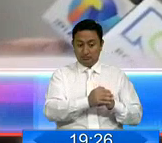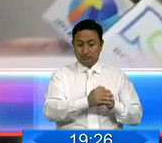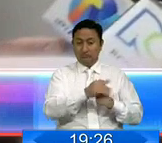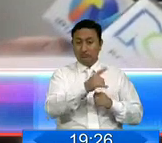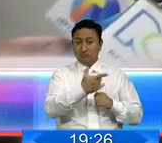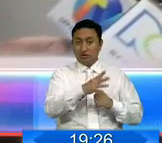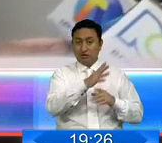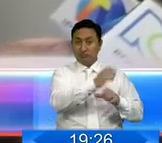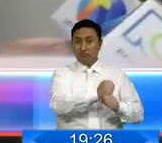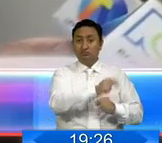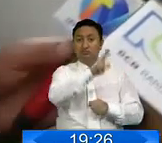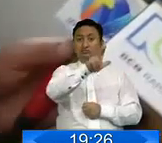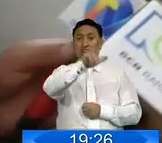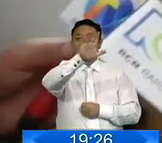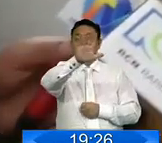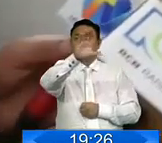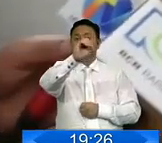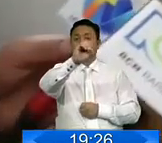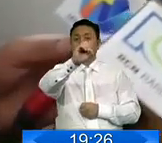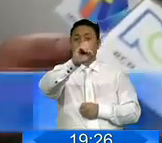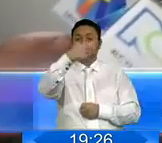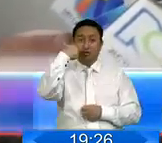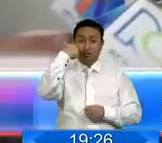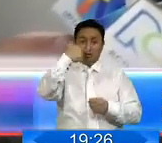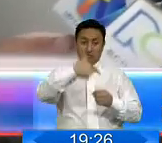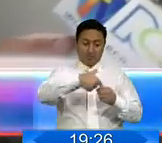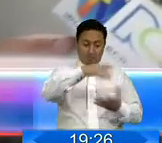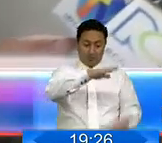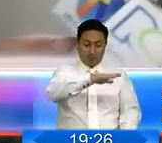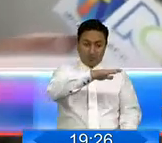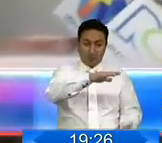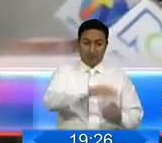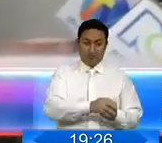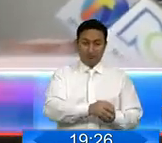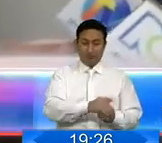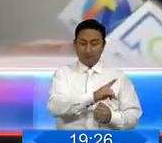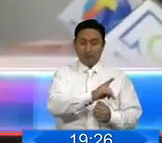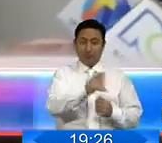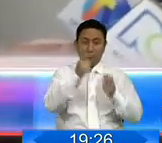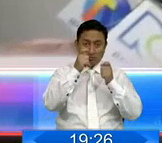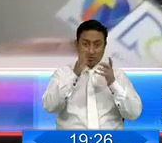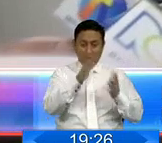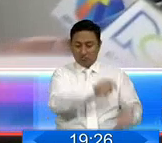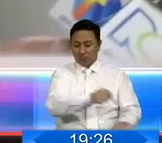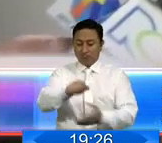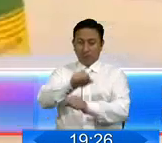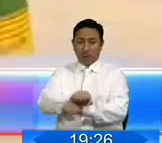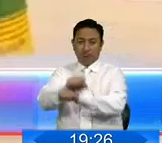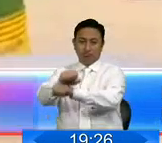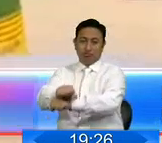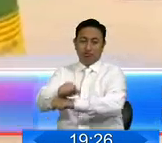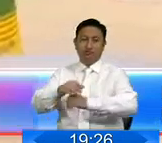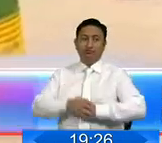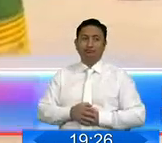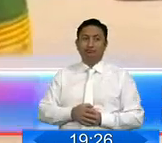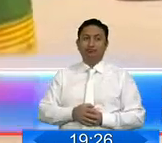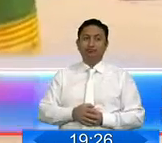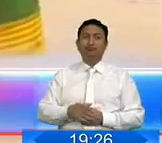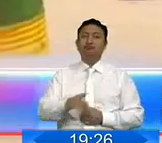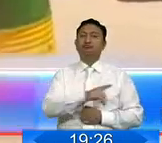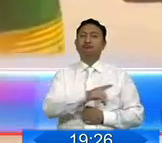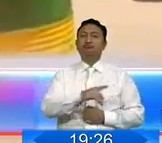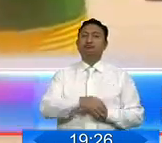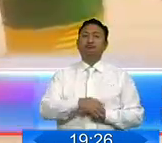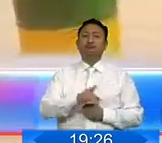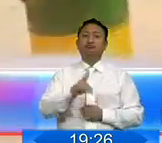aprender 350 galones de ACPM, y pues fue puesta a disposición de la Fiscalía General de la Nación. El subsidio del combustible que